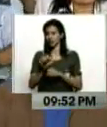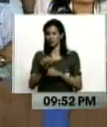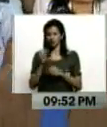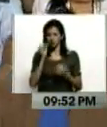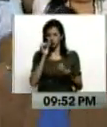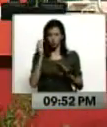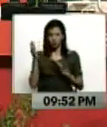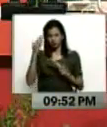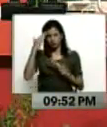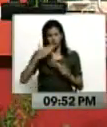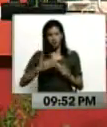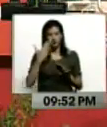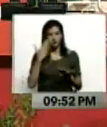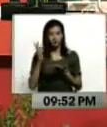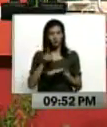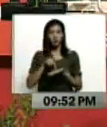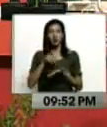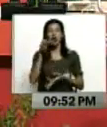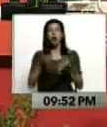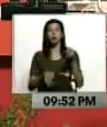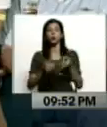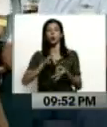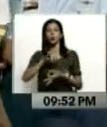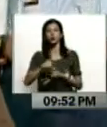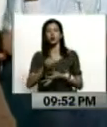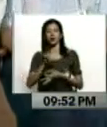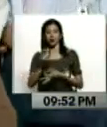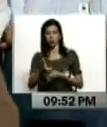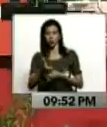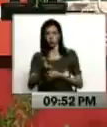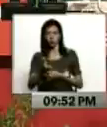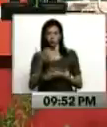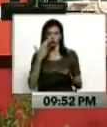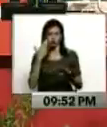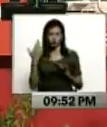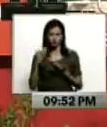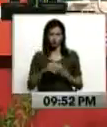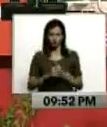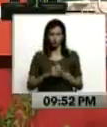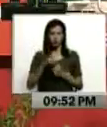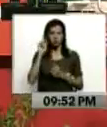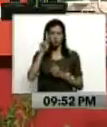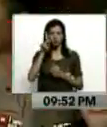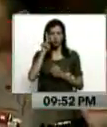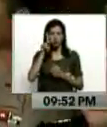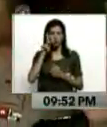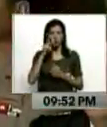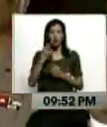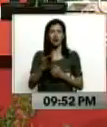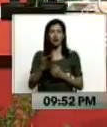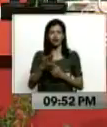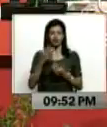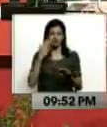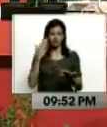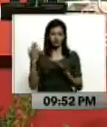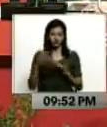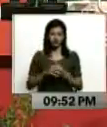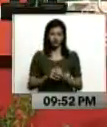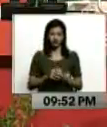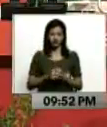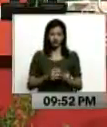valad Vázquez Díaz presente también abogado José Gregorio Calderón profesor herry